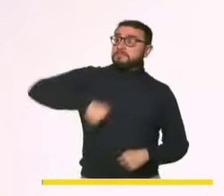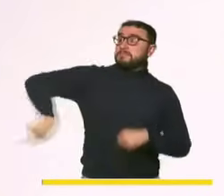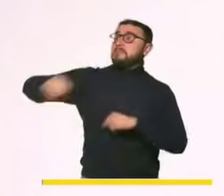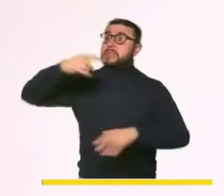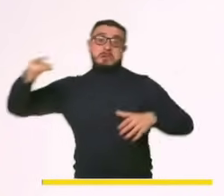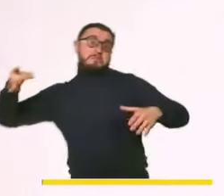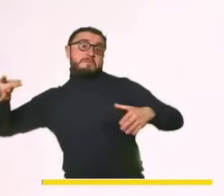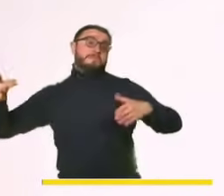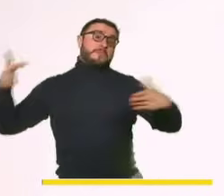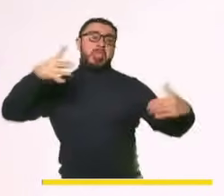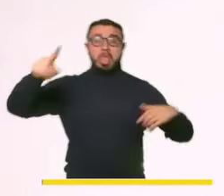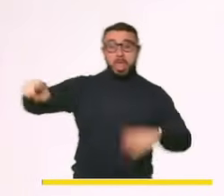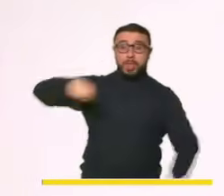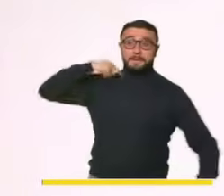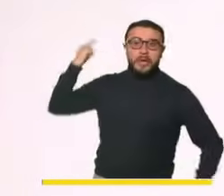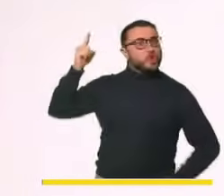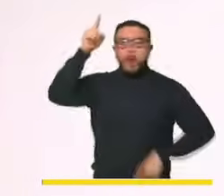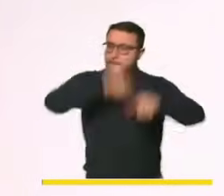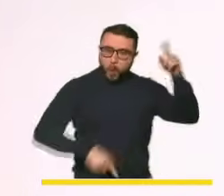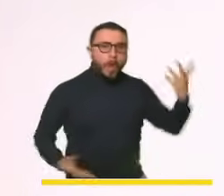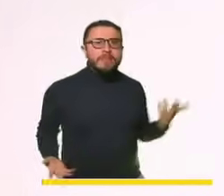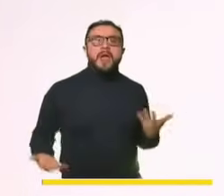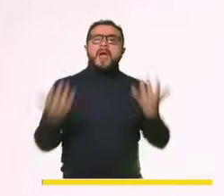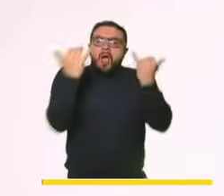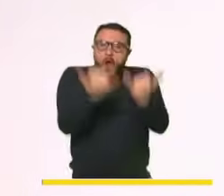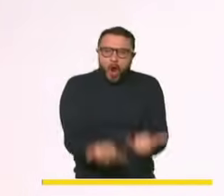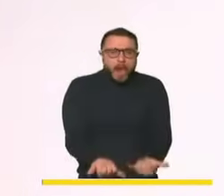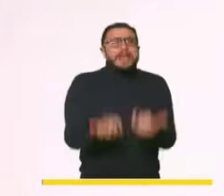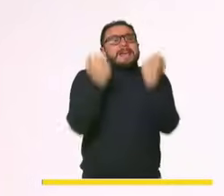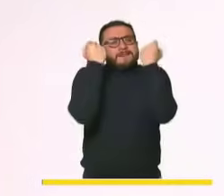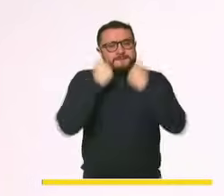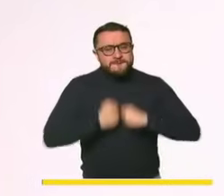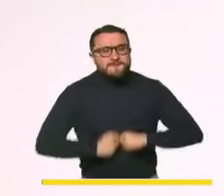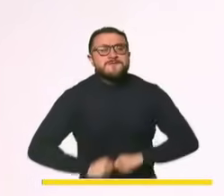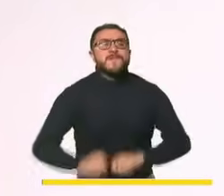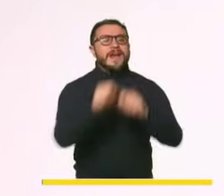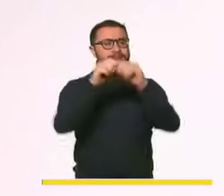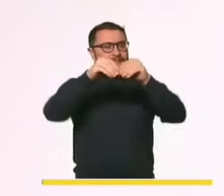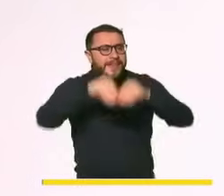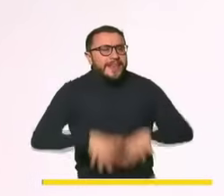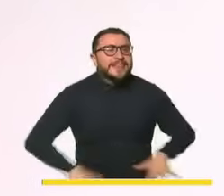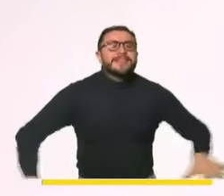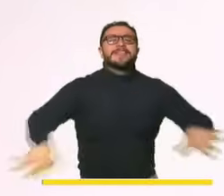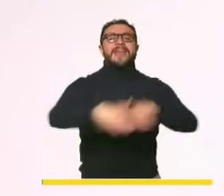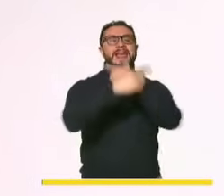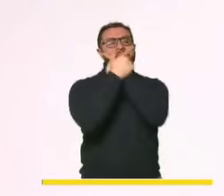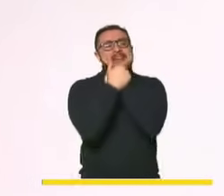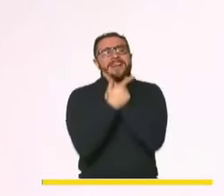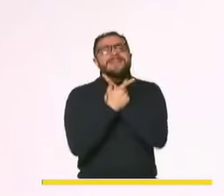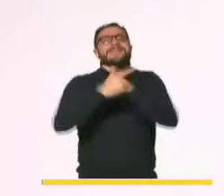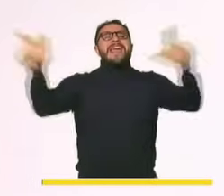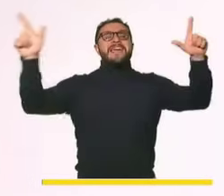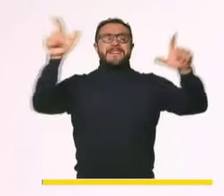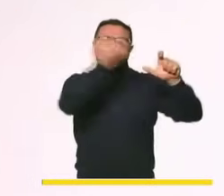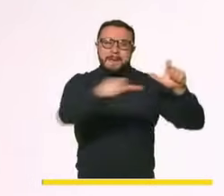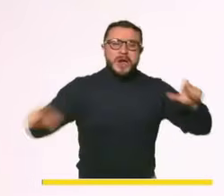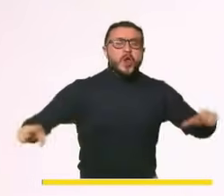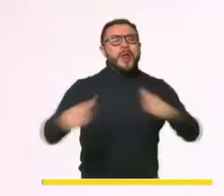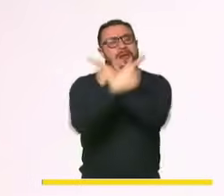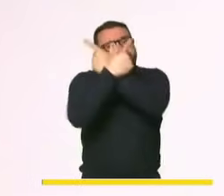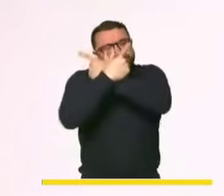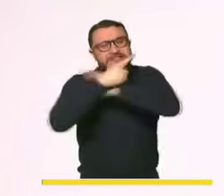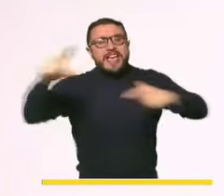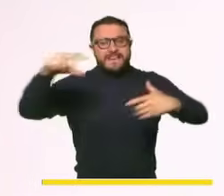derrotar y que hoy el esfuerzo es la de una tierra libre, con gente libre,